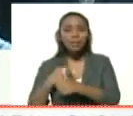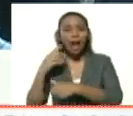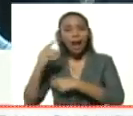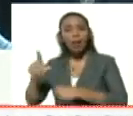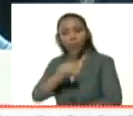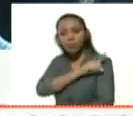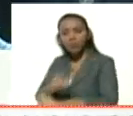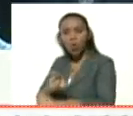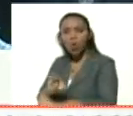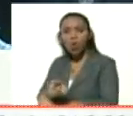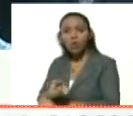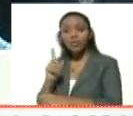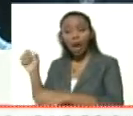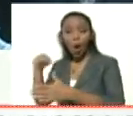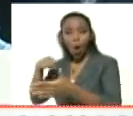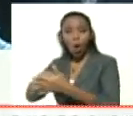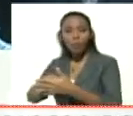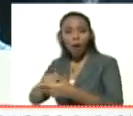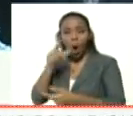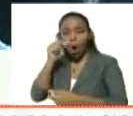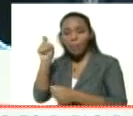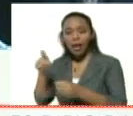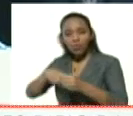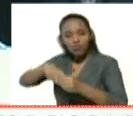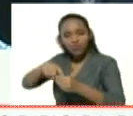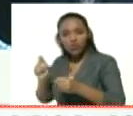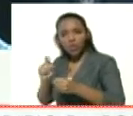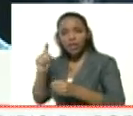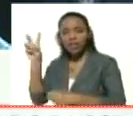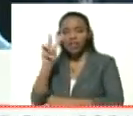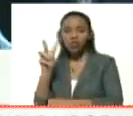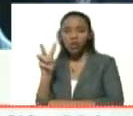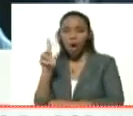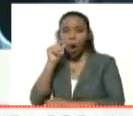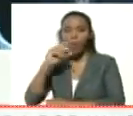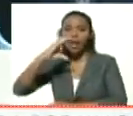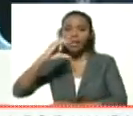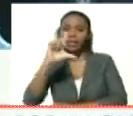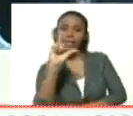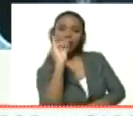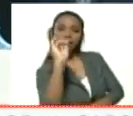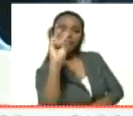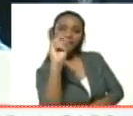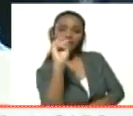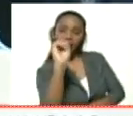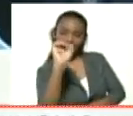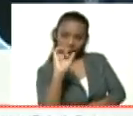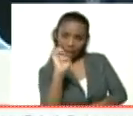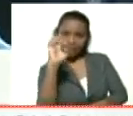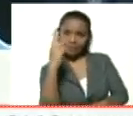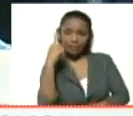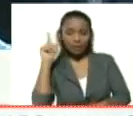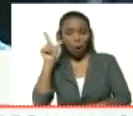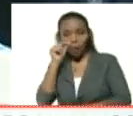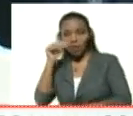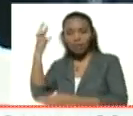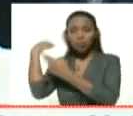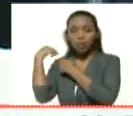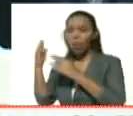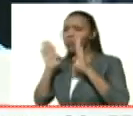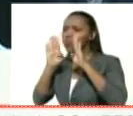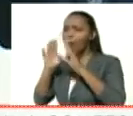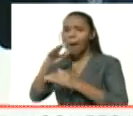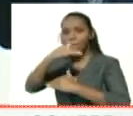ejecutor del golpe, el desertor del ejército venezolano Cliver Alcalá Cordones, confesó que actuaba